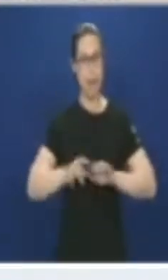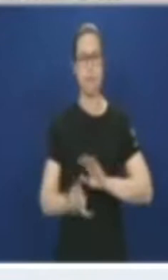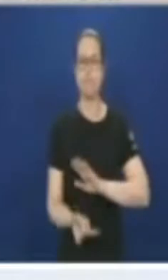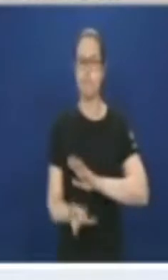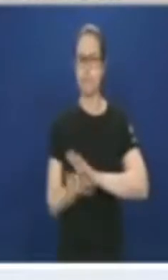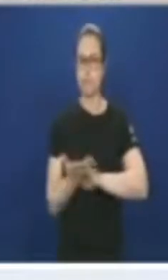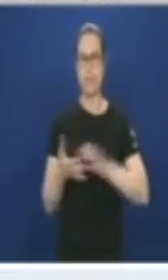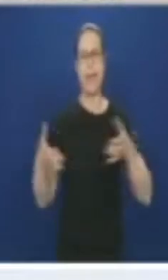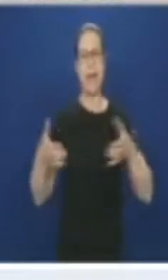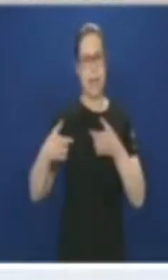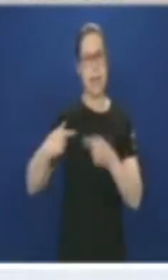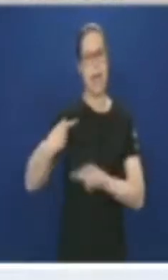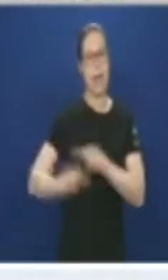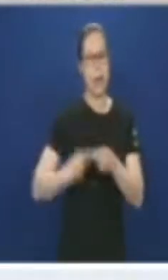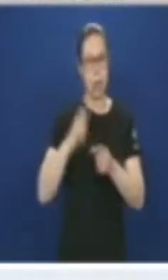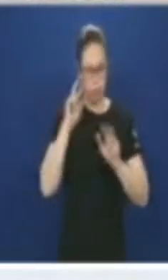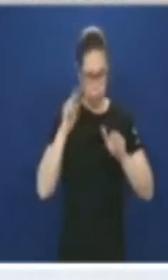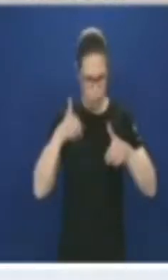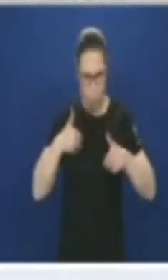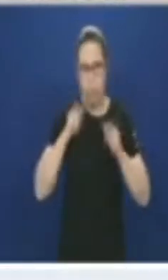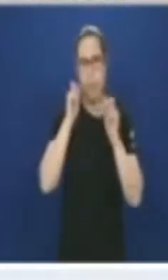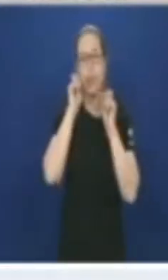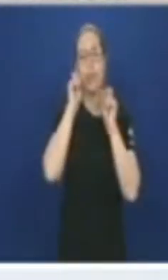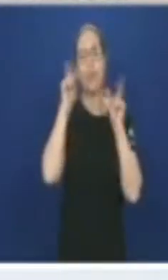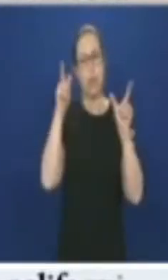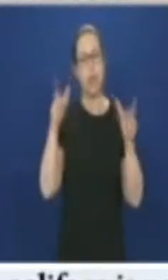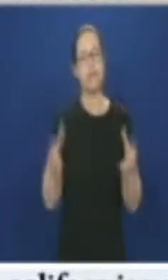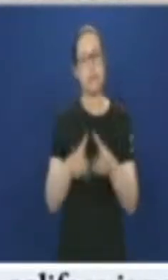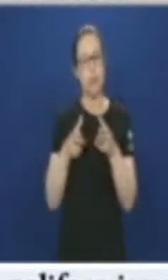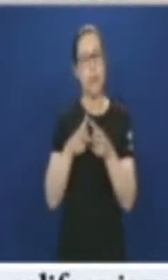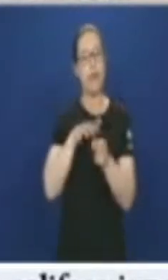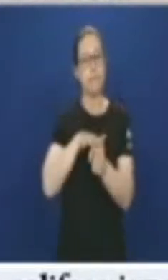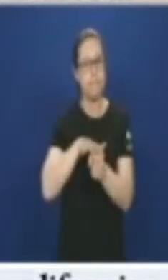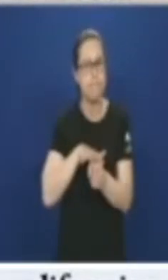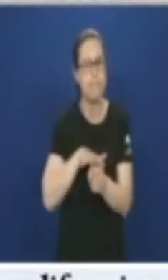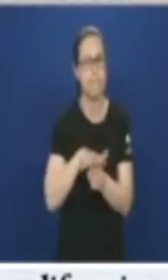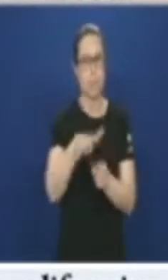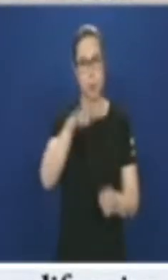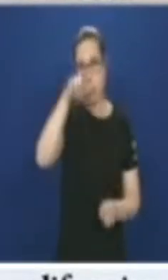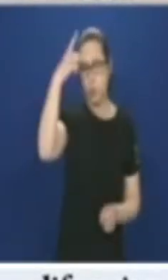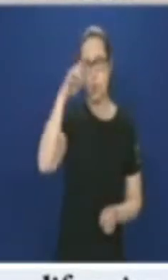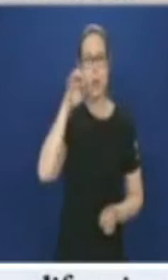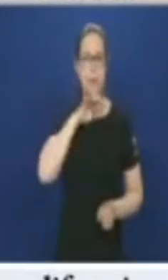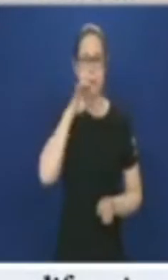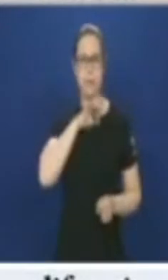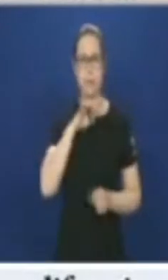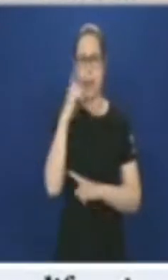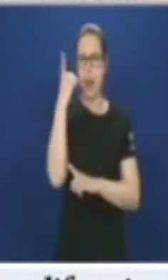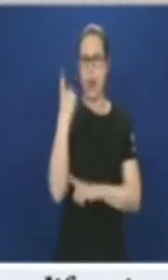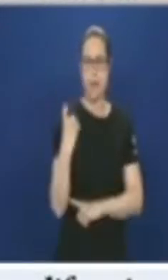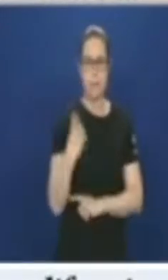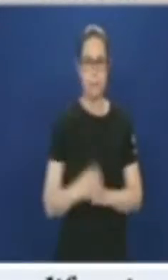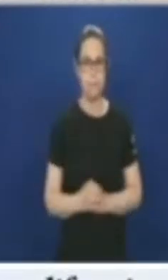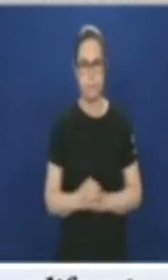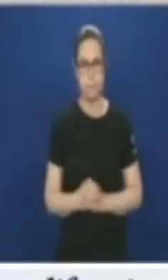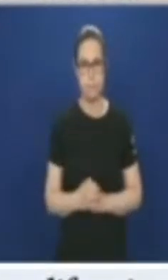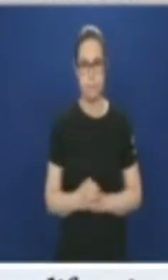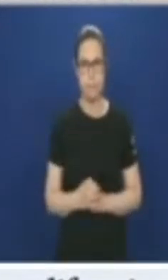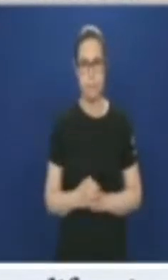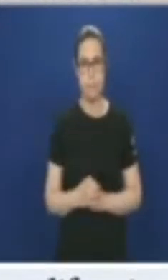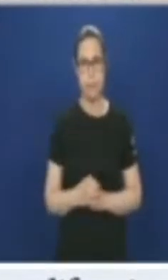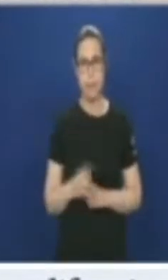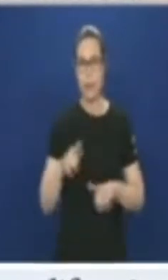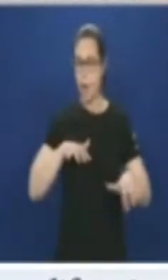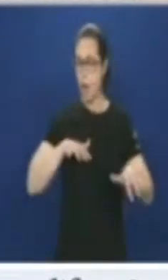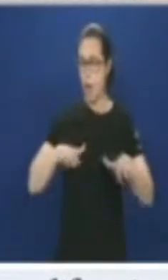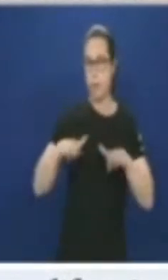se deprocatou do seu imperioso deber social de crear en pra sempre a cultura galega. Ende xa máis foi meirande a nosa